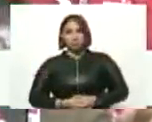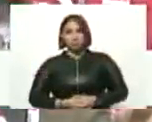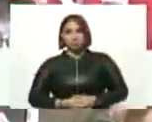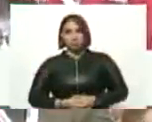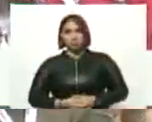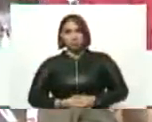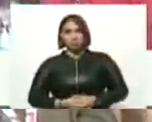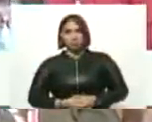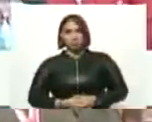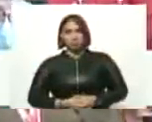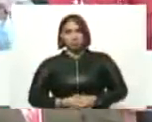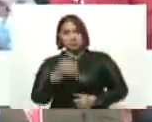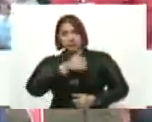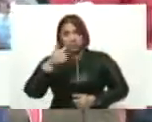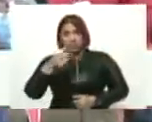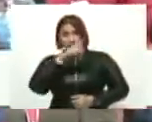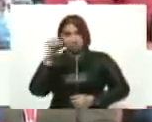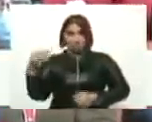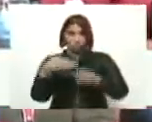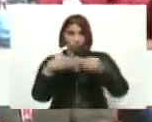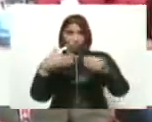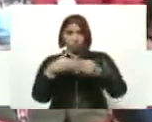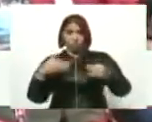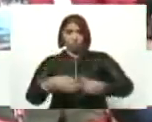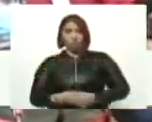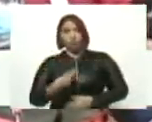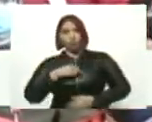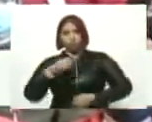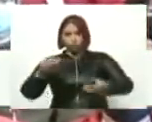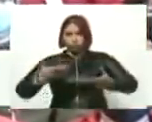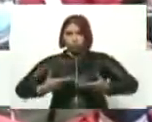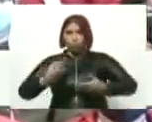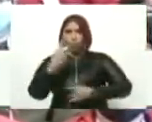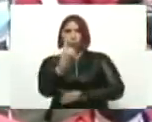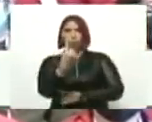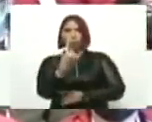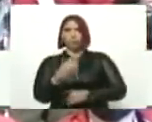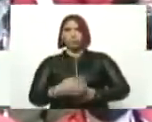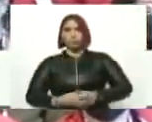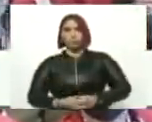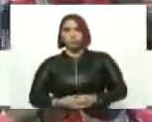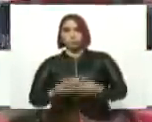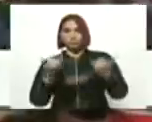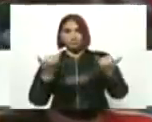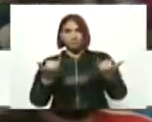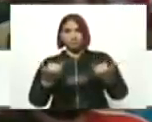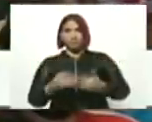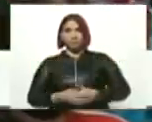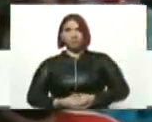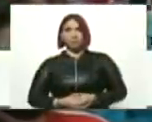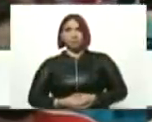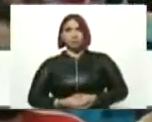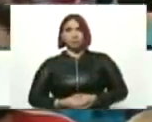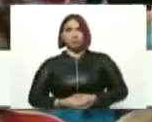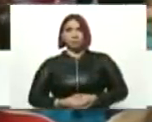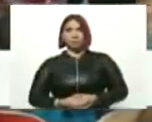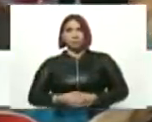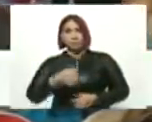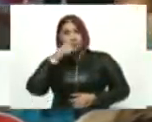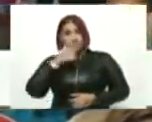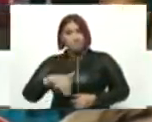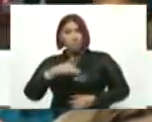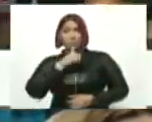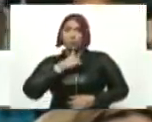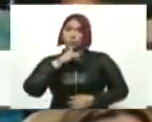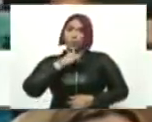en este sentido. Por cada 100 dólares estamos recibiendo uno en este momento. Y este pueblo ha sobrevivido y